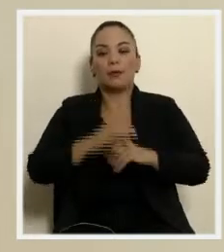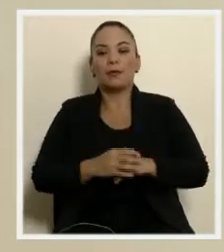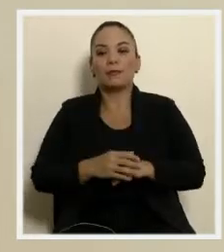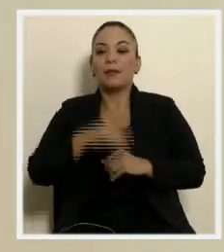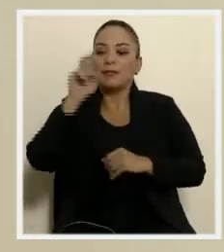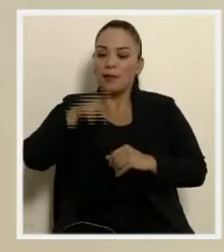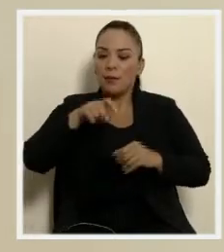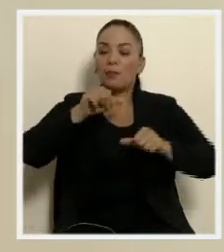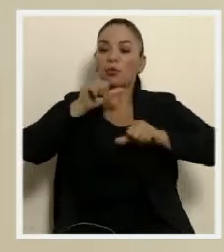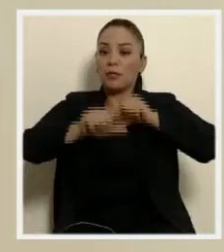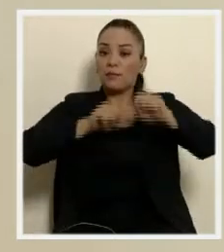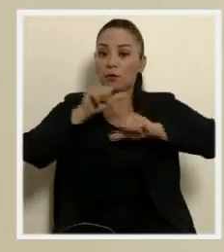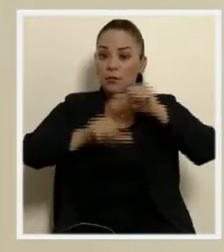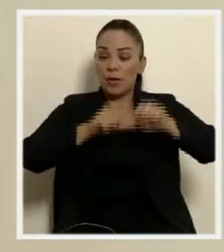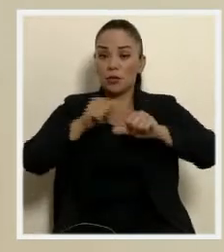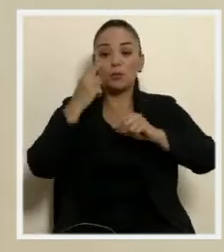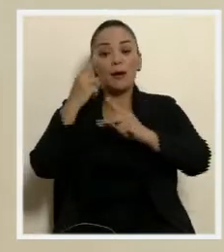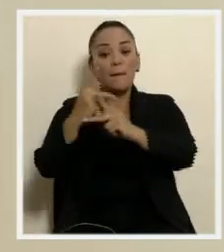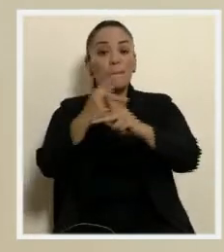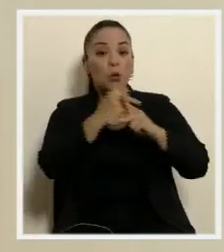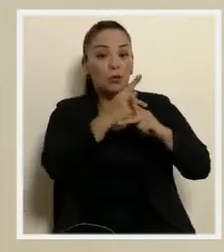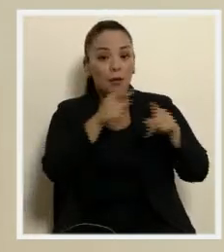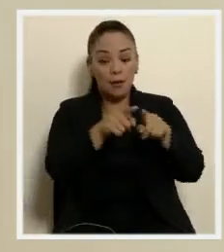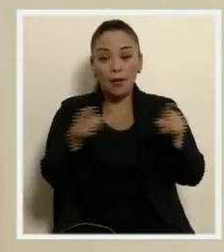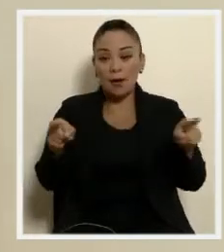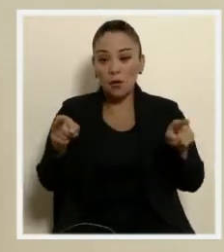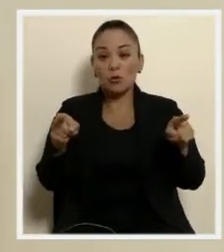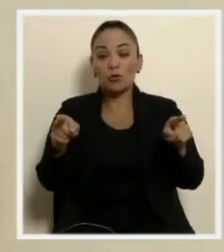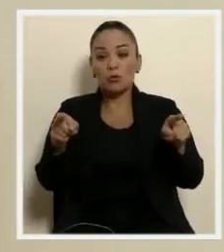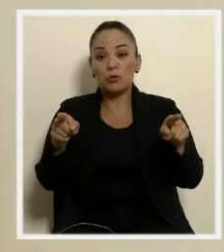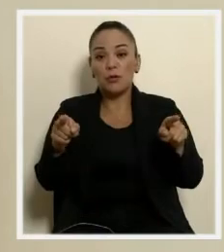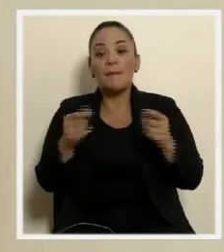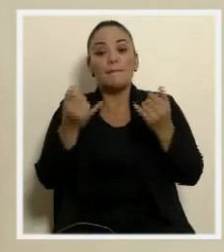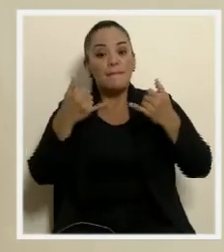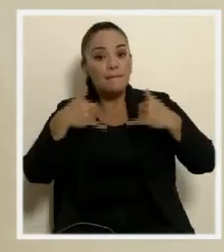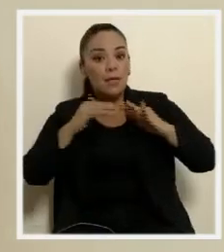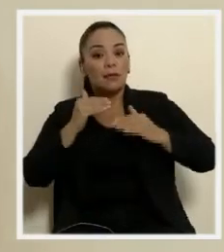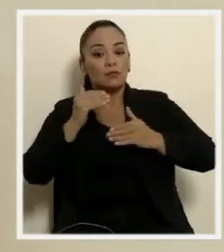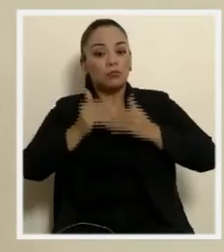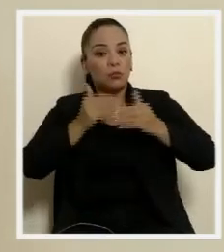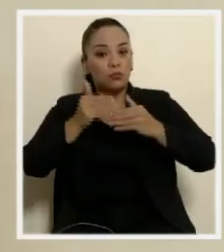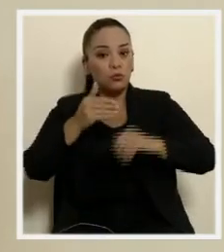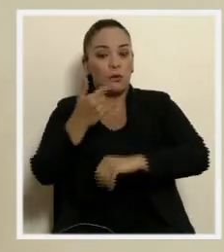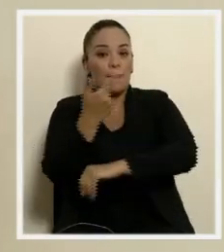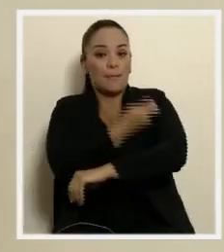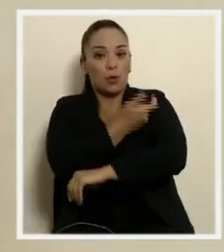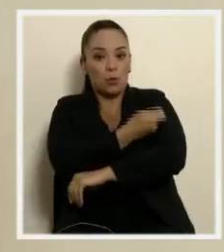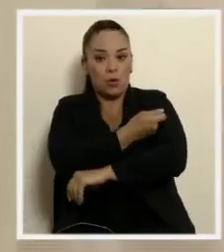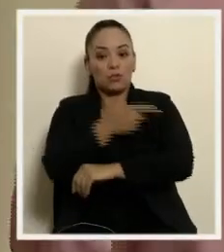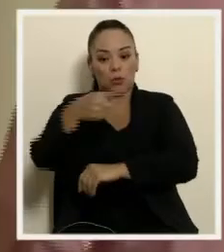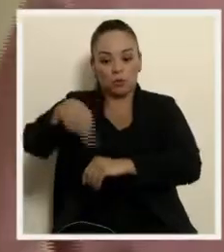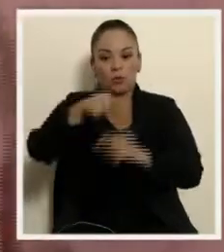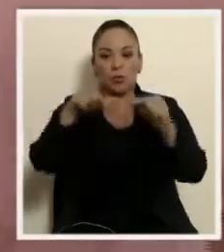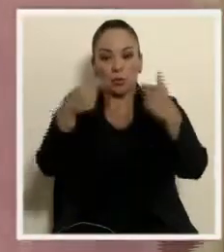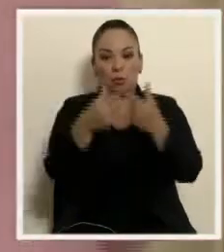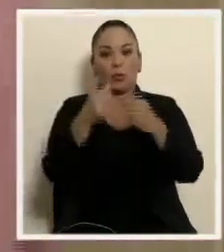debemos esforzarnos para protegerlos mientras avanza la vacunación de este grupo.